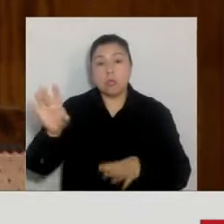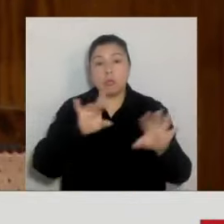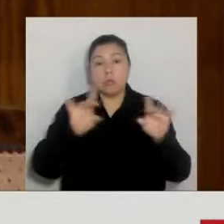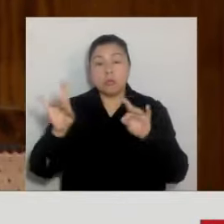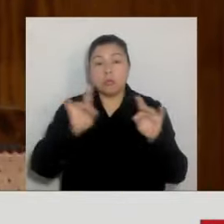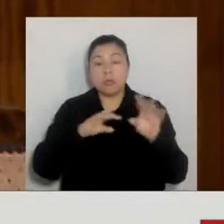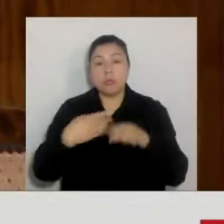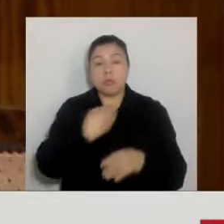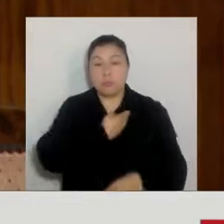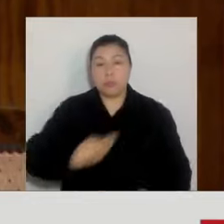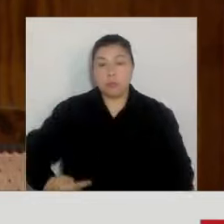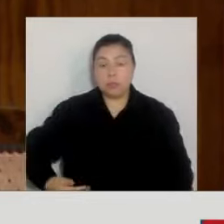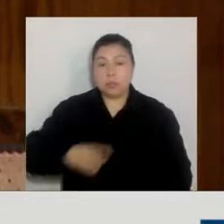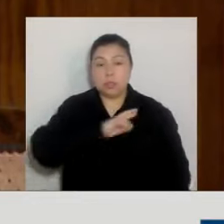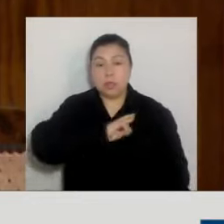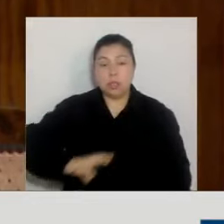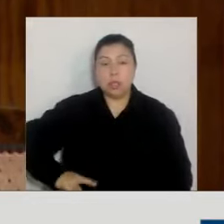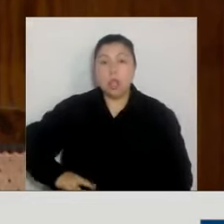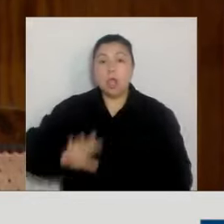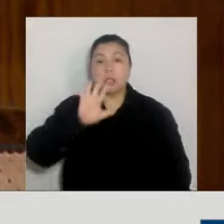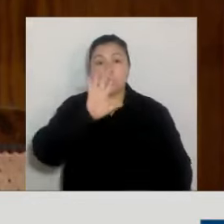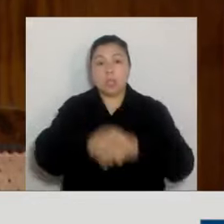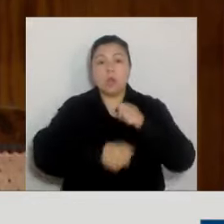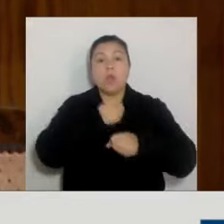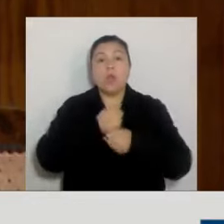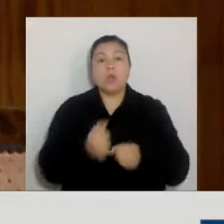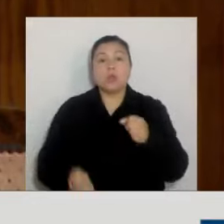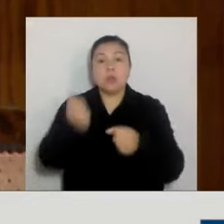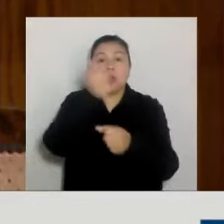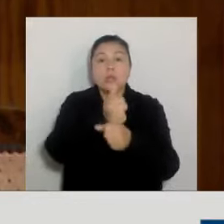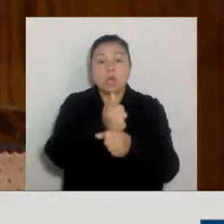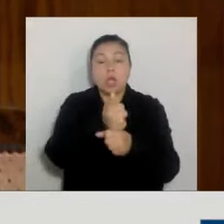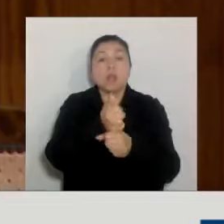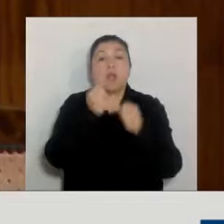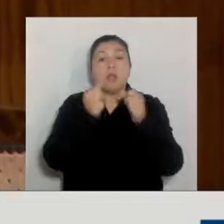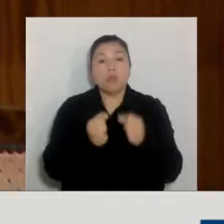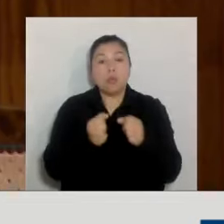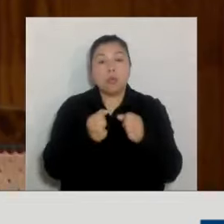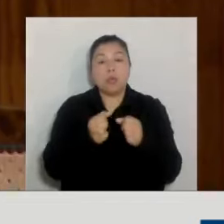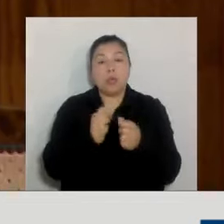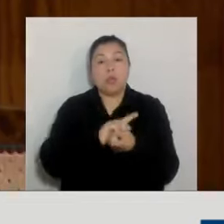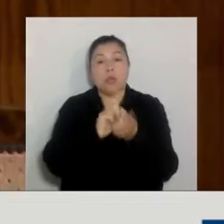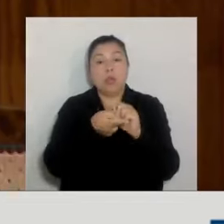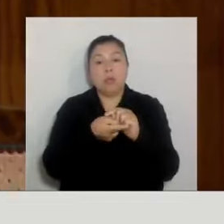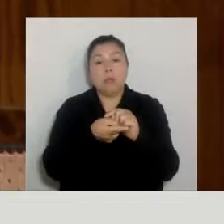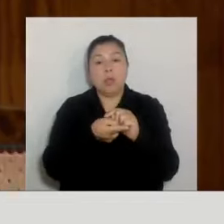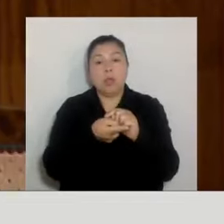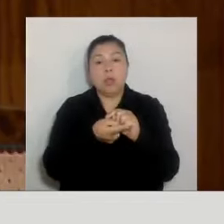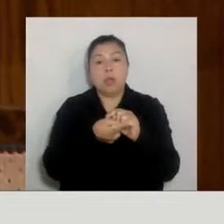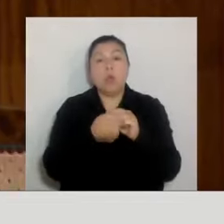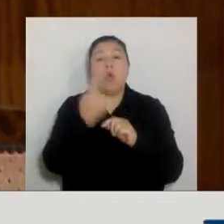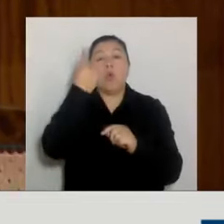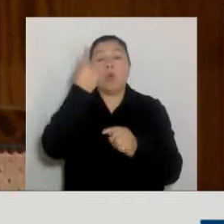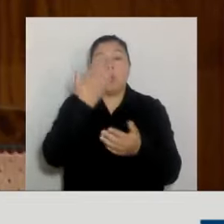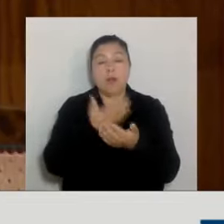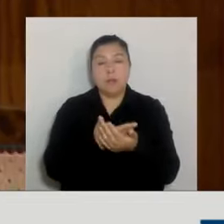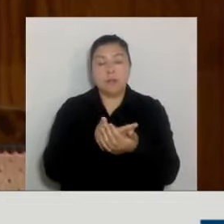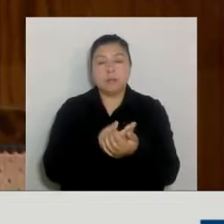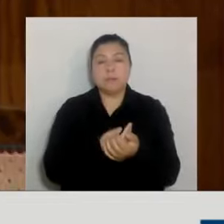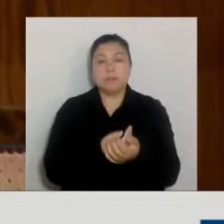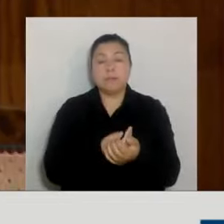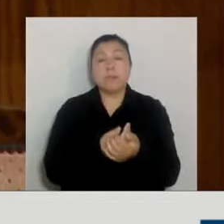república y durarán 5 años en sus cargos pudiendo ser renovados una sola ves sus